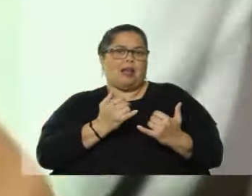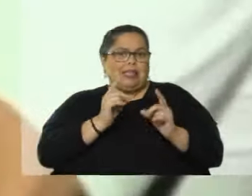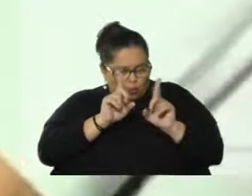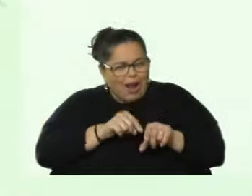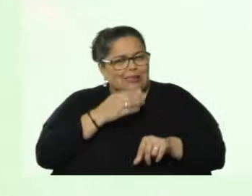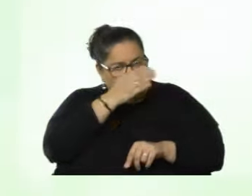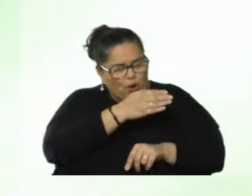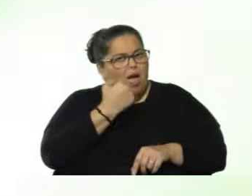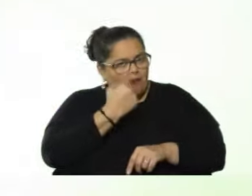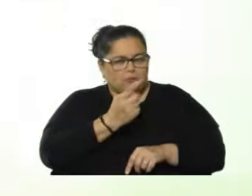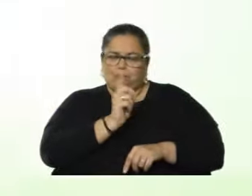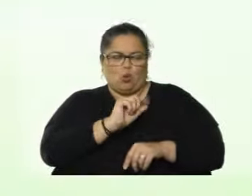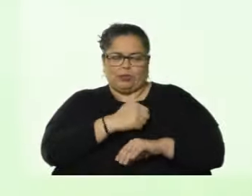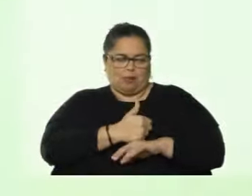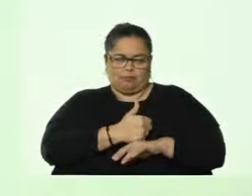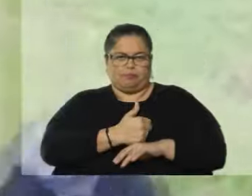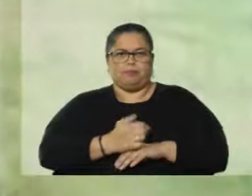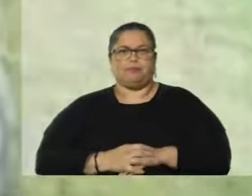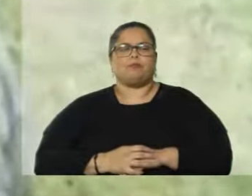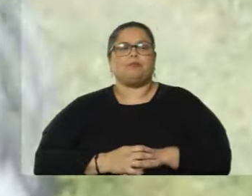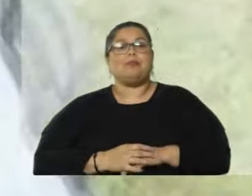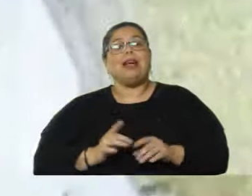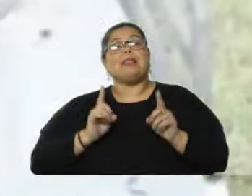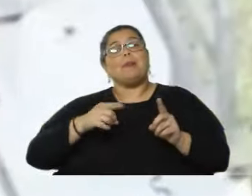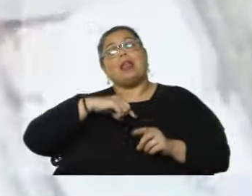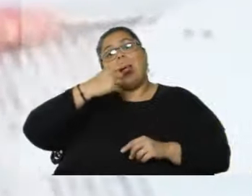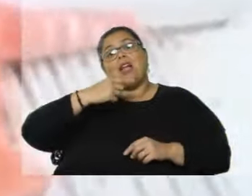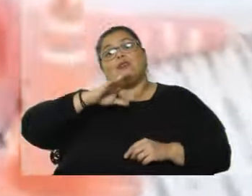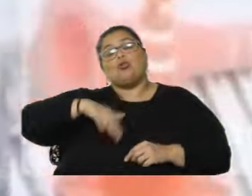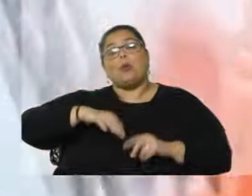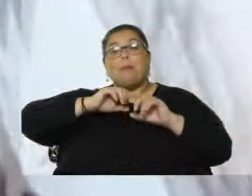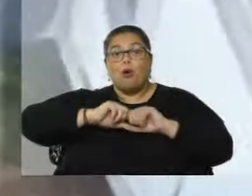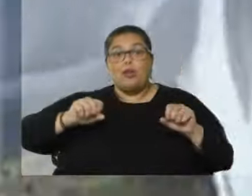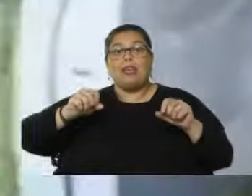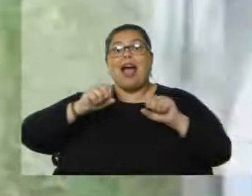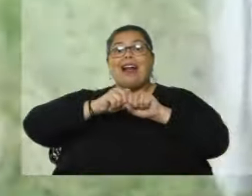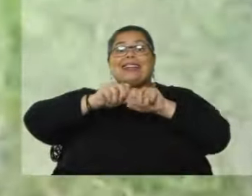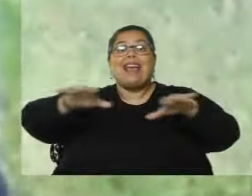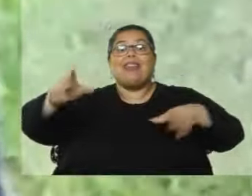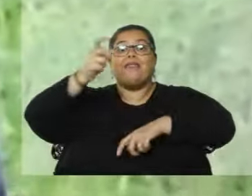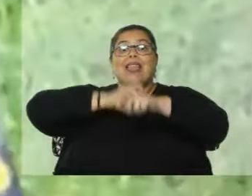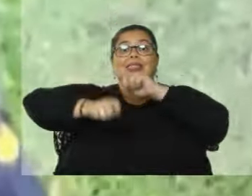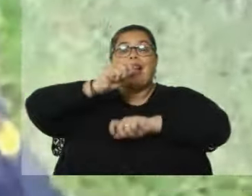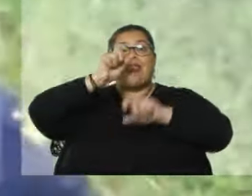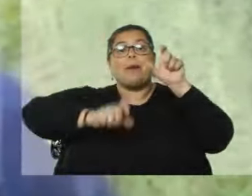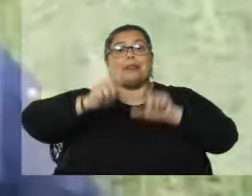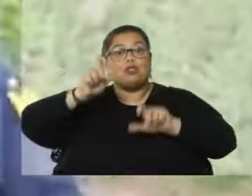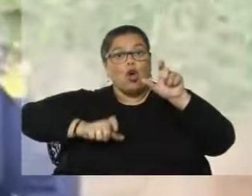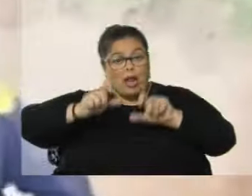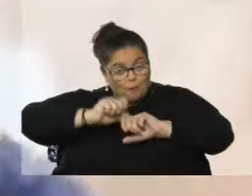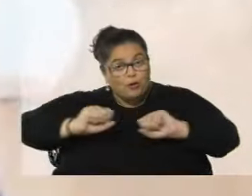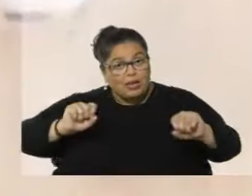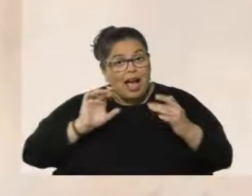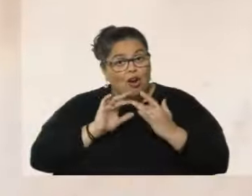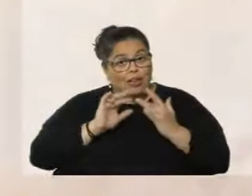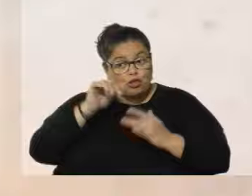diligencia policial en ese sentido. Ahora, considerando que se habla de una red de trata de personas, ¿puede haber una conexión con Uruguay